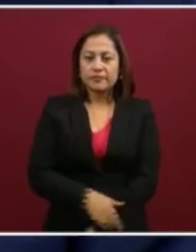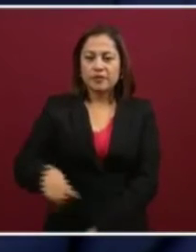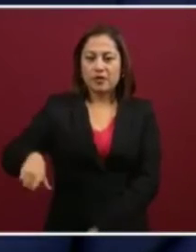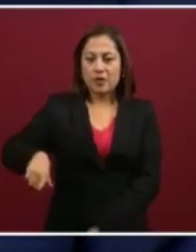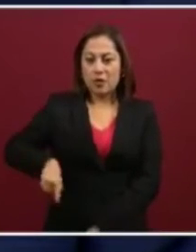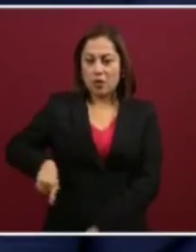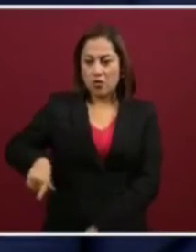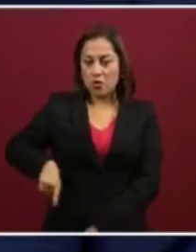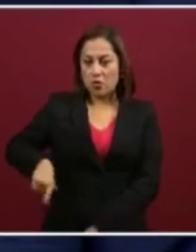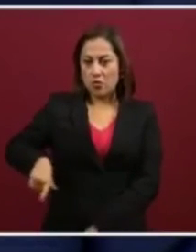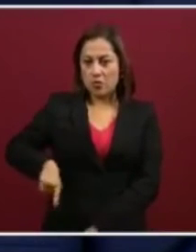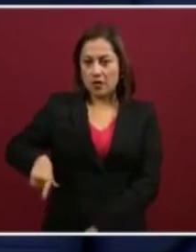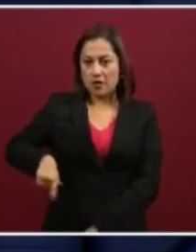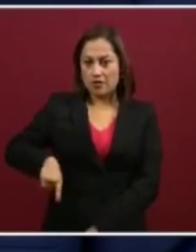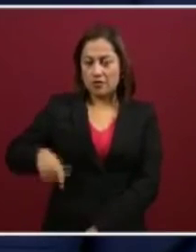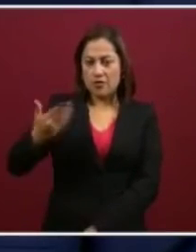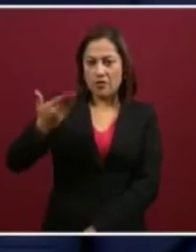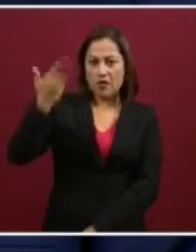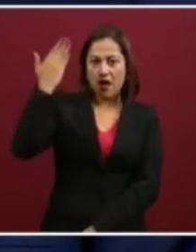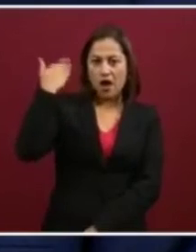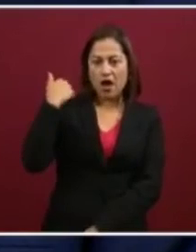dominado por el influyentismo,